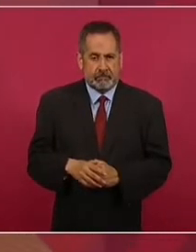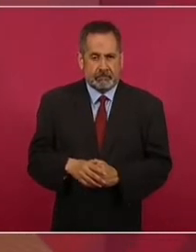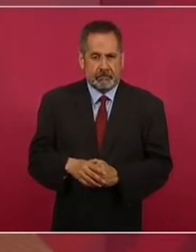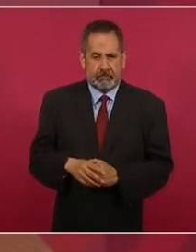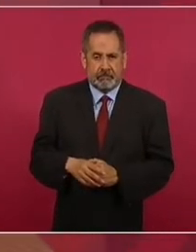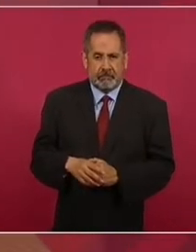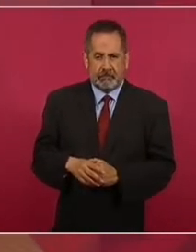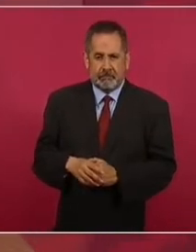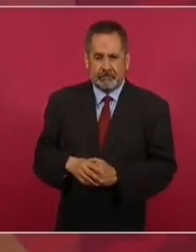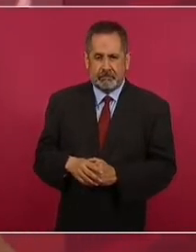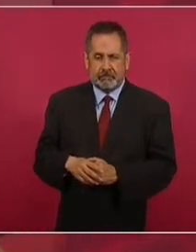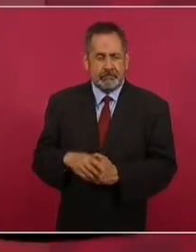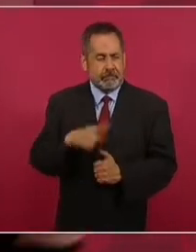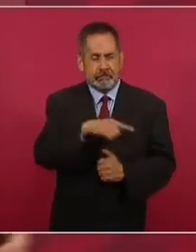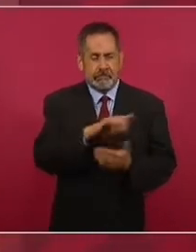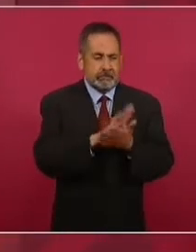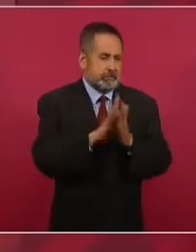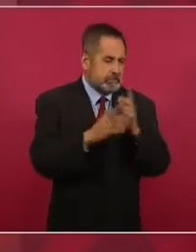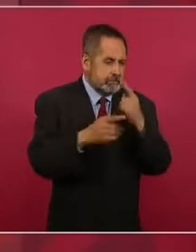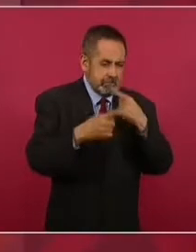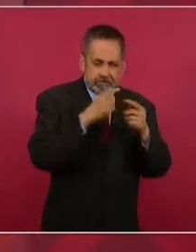Y entre sus enjuagues